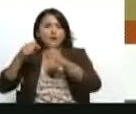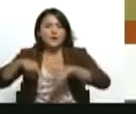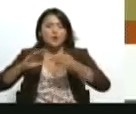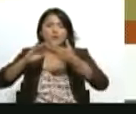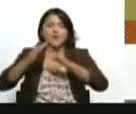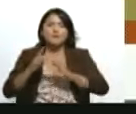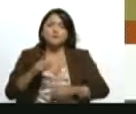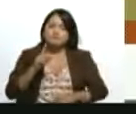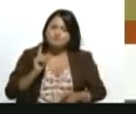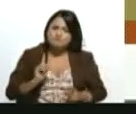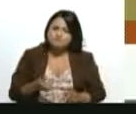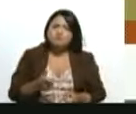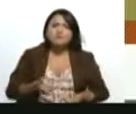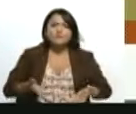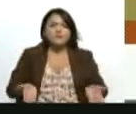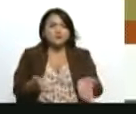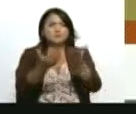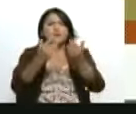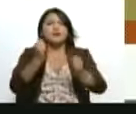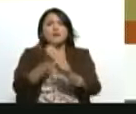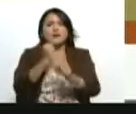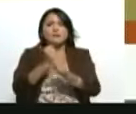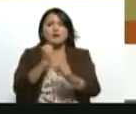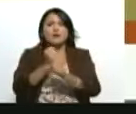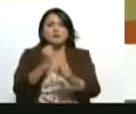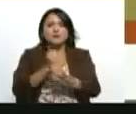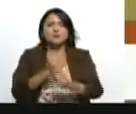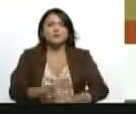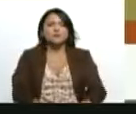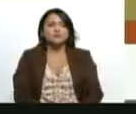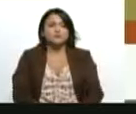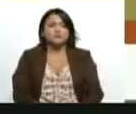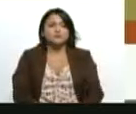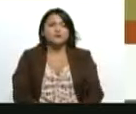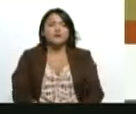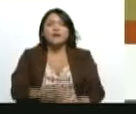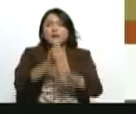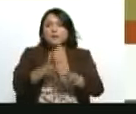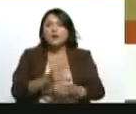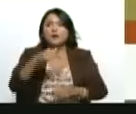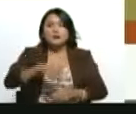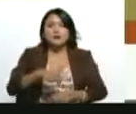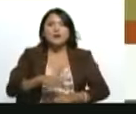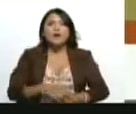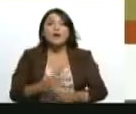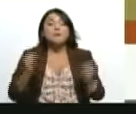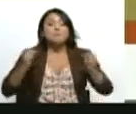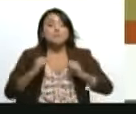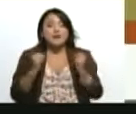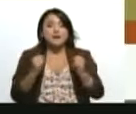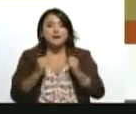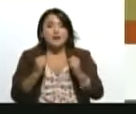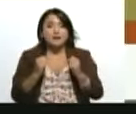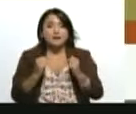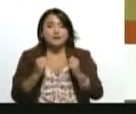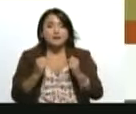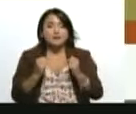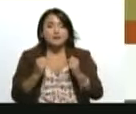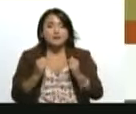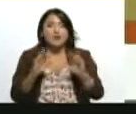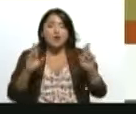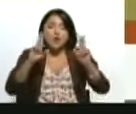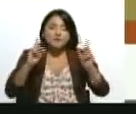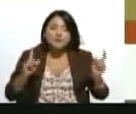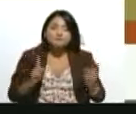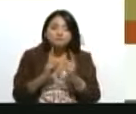comunidad. Hagamos este trabajo y hagámoslo bien, compañero Jason. Y yo espero estar aquí en Mérida en los próximos días para verle la cara, para